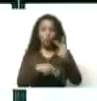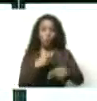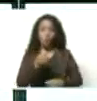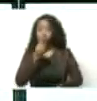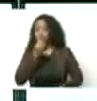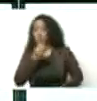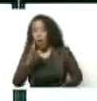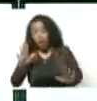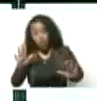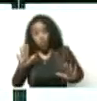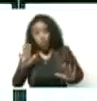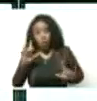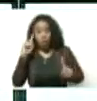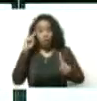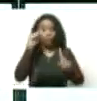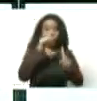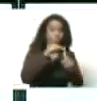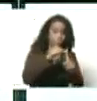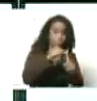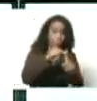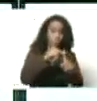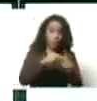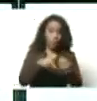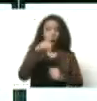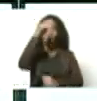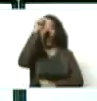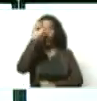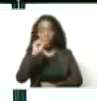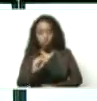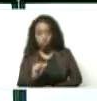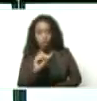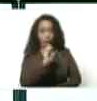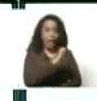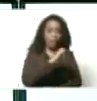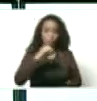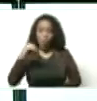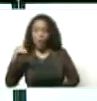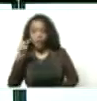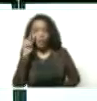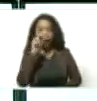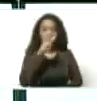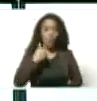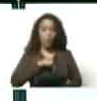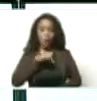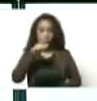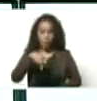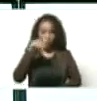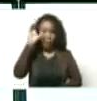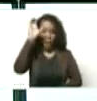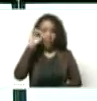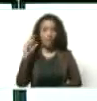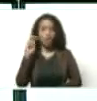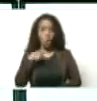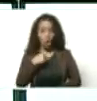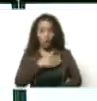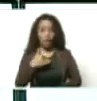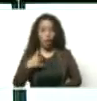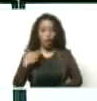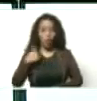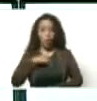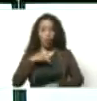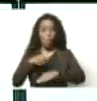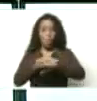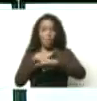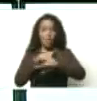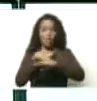de punta a punta de norte a sur de este a oeste se ve en nuestro para ello quisiera que el ministro arias a bueno